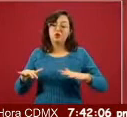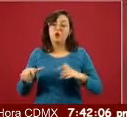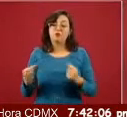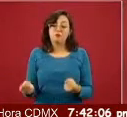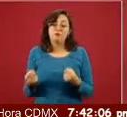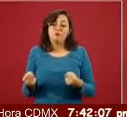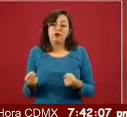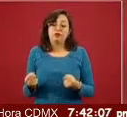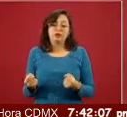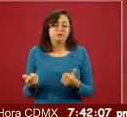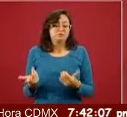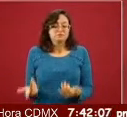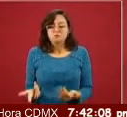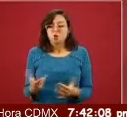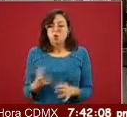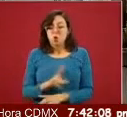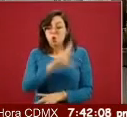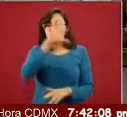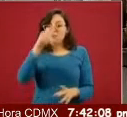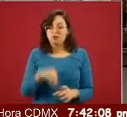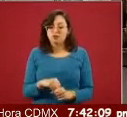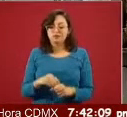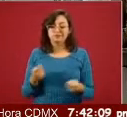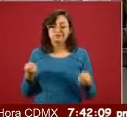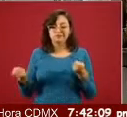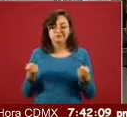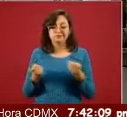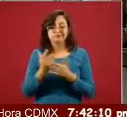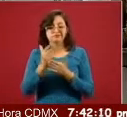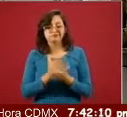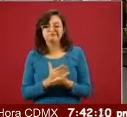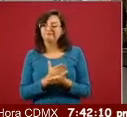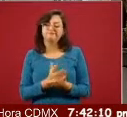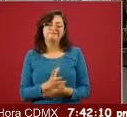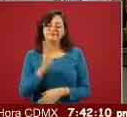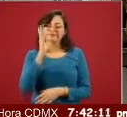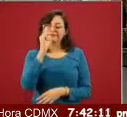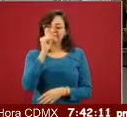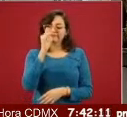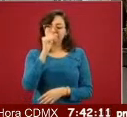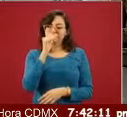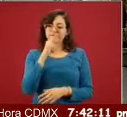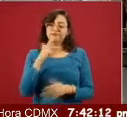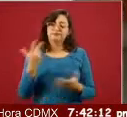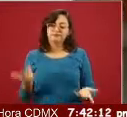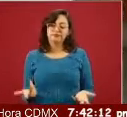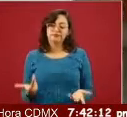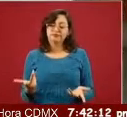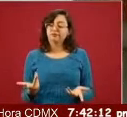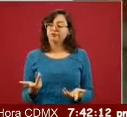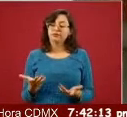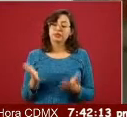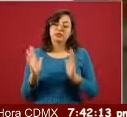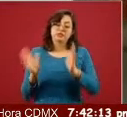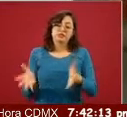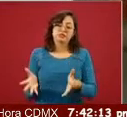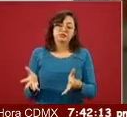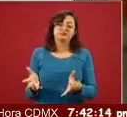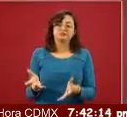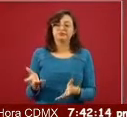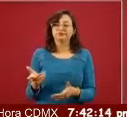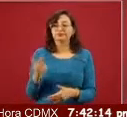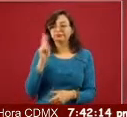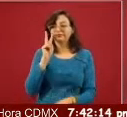y hay elementos que no se logran del todo disminuir la movilidad. Eso es muy probable que sea parte de lo que